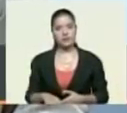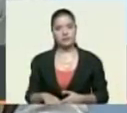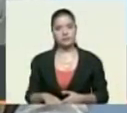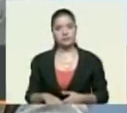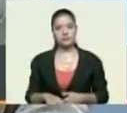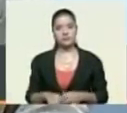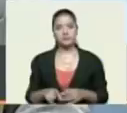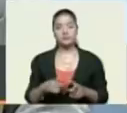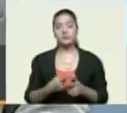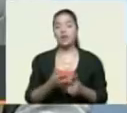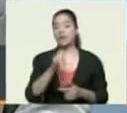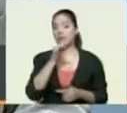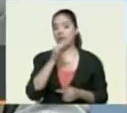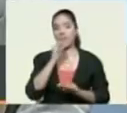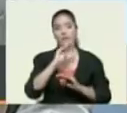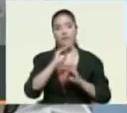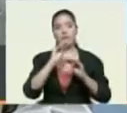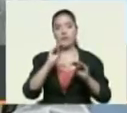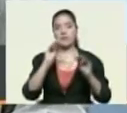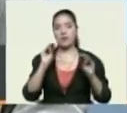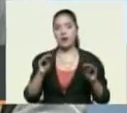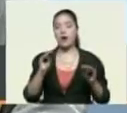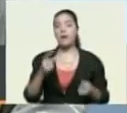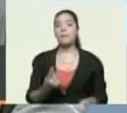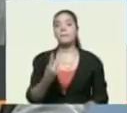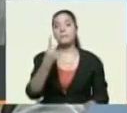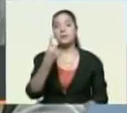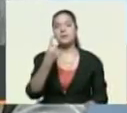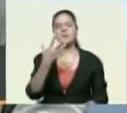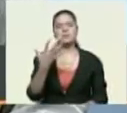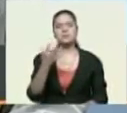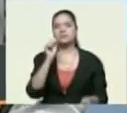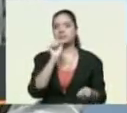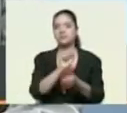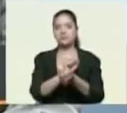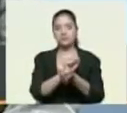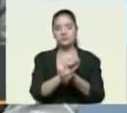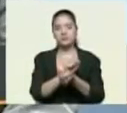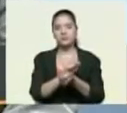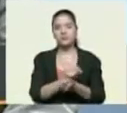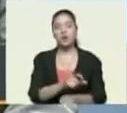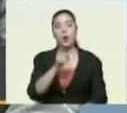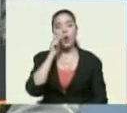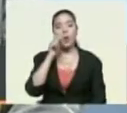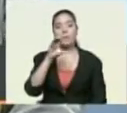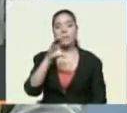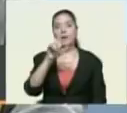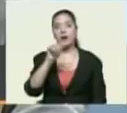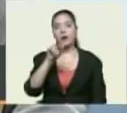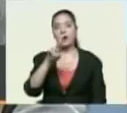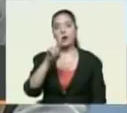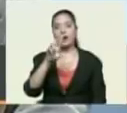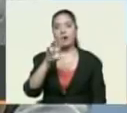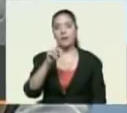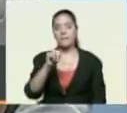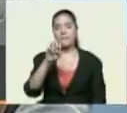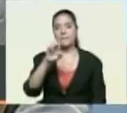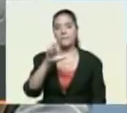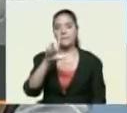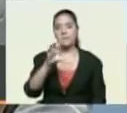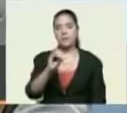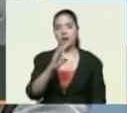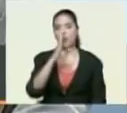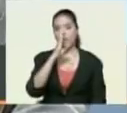en este sentido informamos, el primero de estos aprendidos fue Carmelo Jesús Alexander Ramírez Pérez, gerente